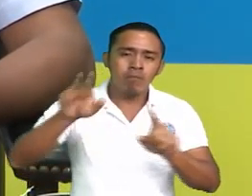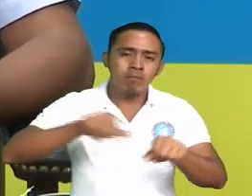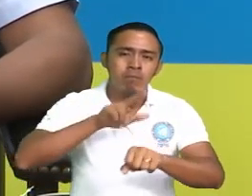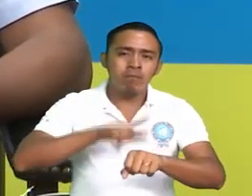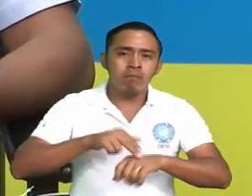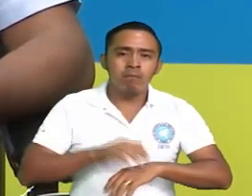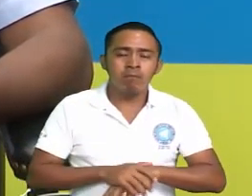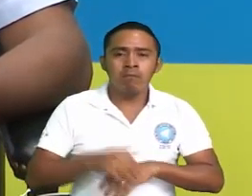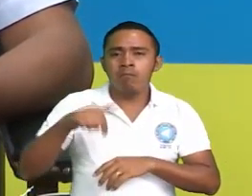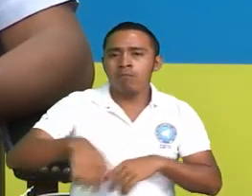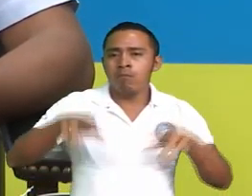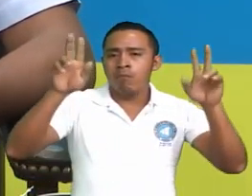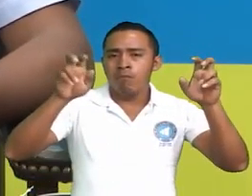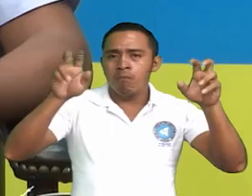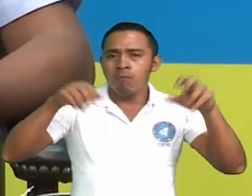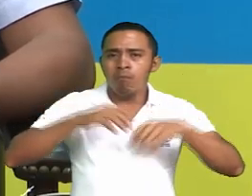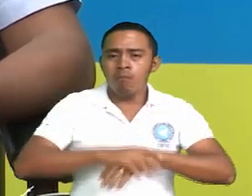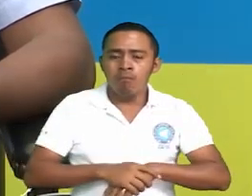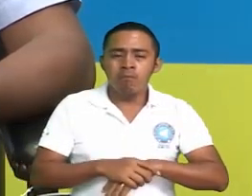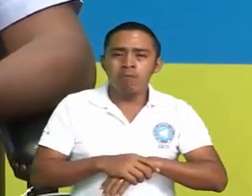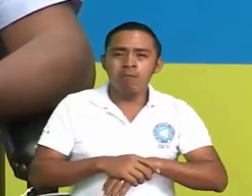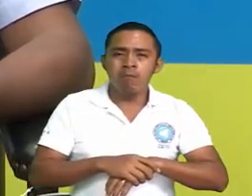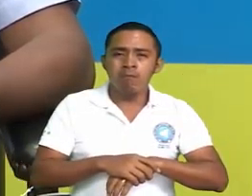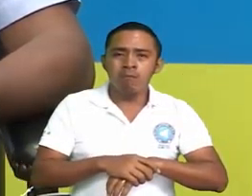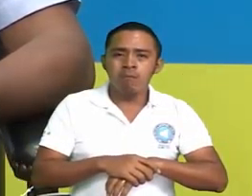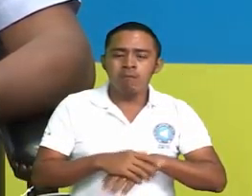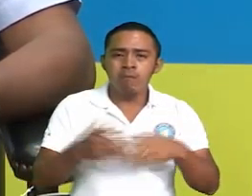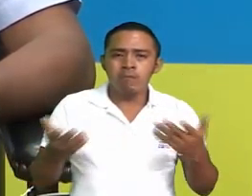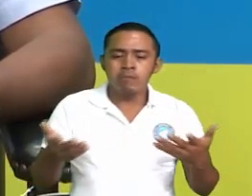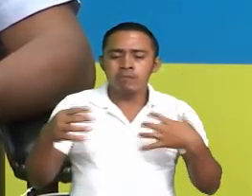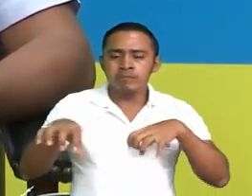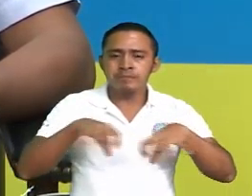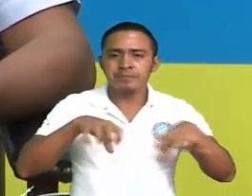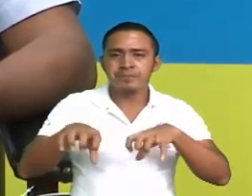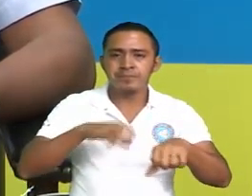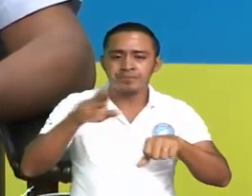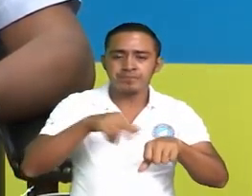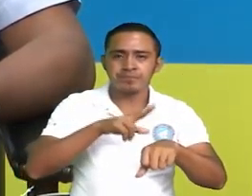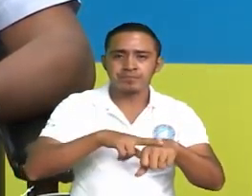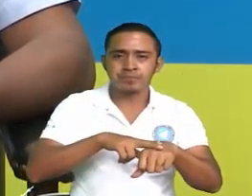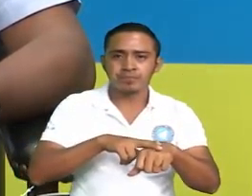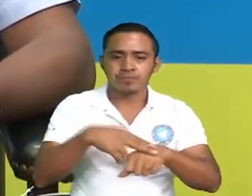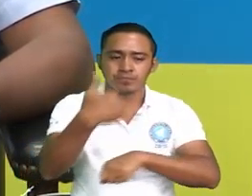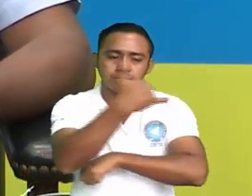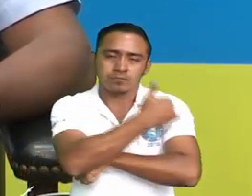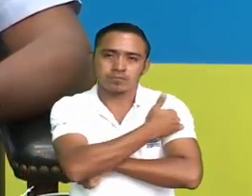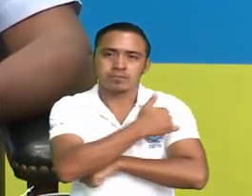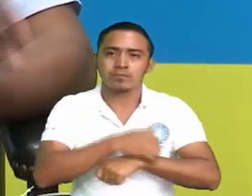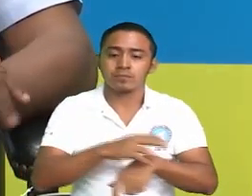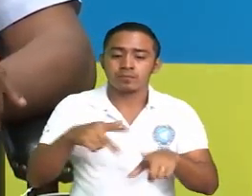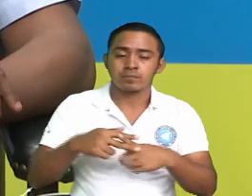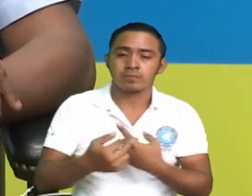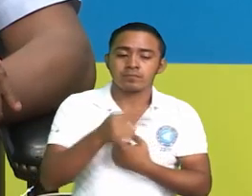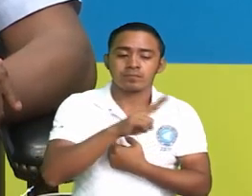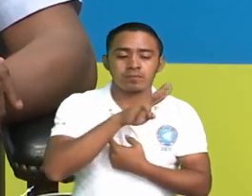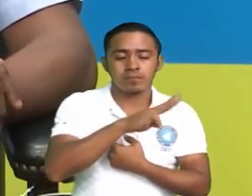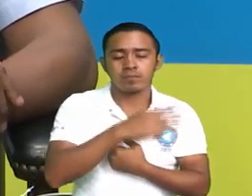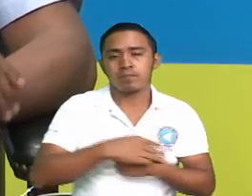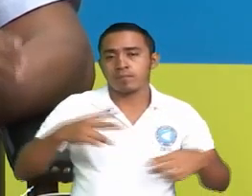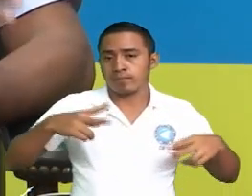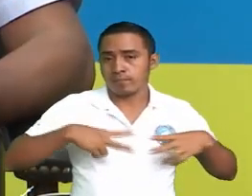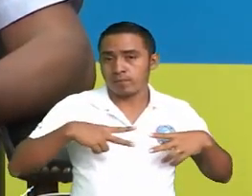Asamblea Nacional. Hoy estamos hablando precisamente a propósito de la Jornada Nacional de Vacunación que inició el 23 de